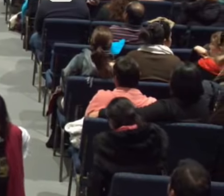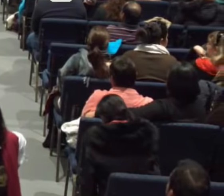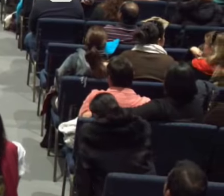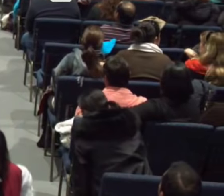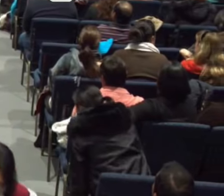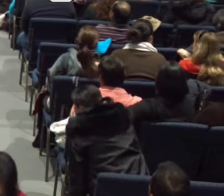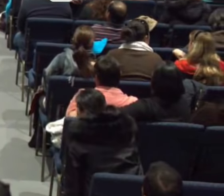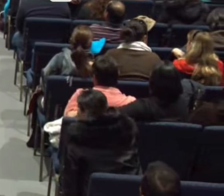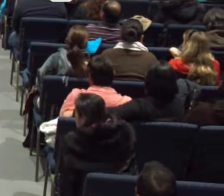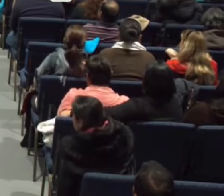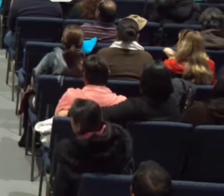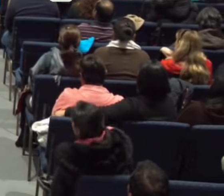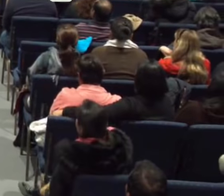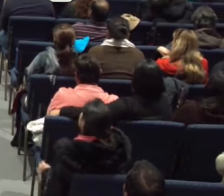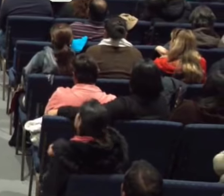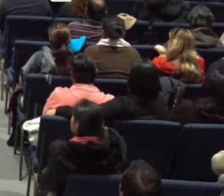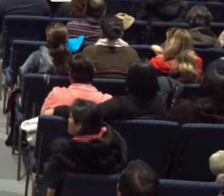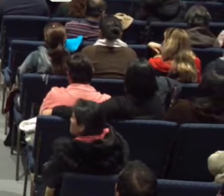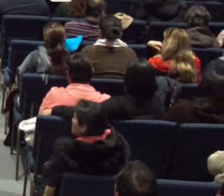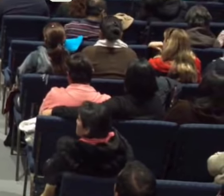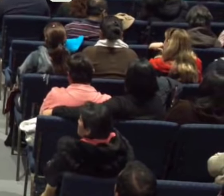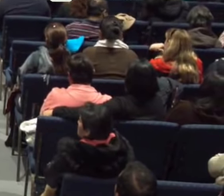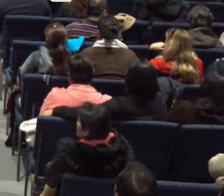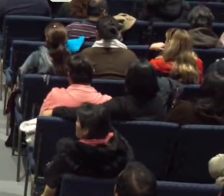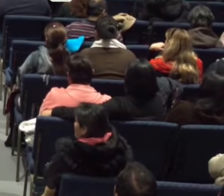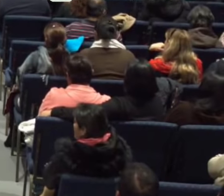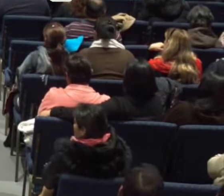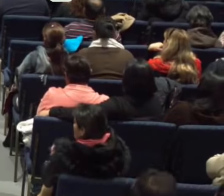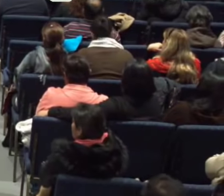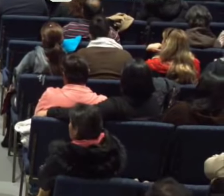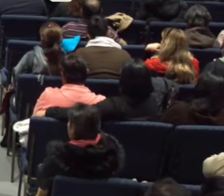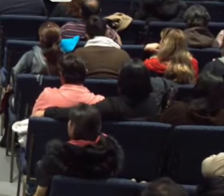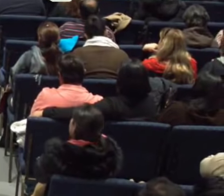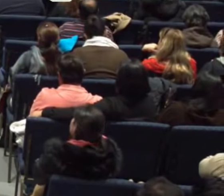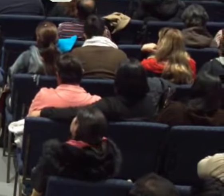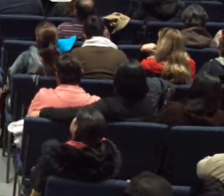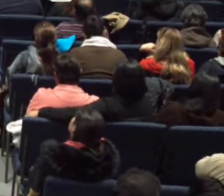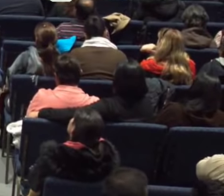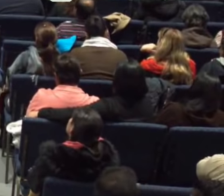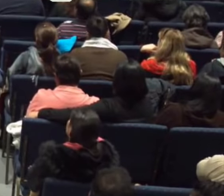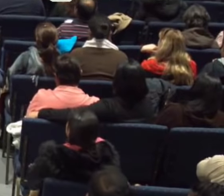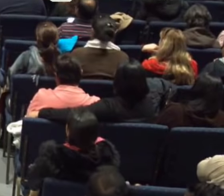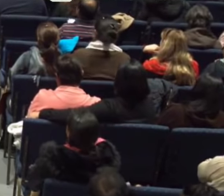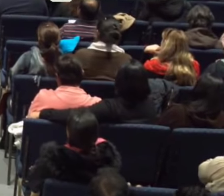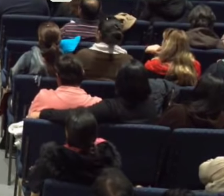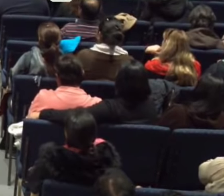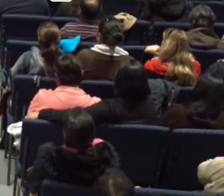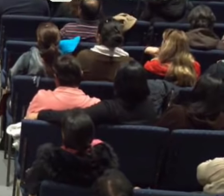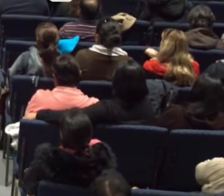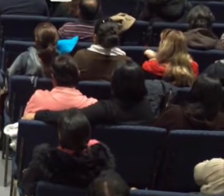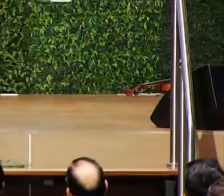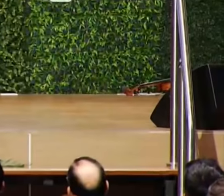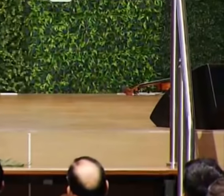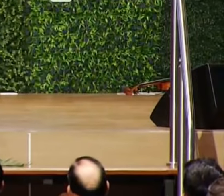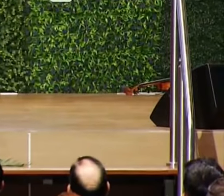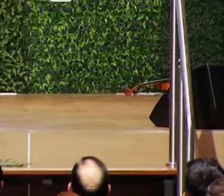Déjeme leerle otro versículo siempre de Romanos. Ya voy a entrar en el desarrollo completo más adelante, en algún